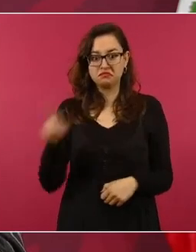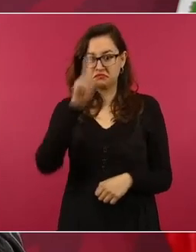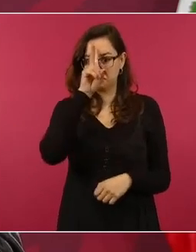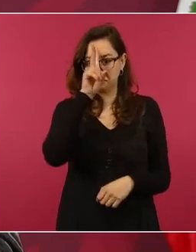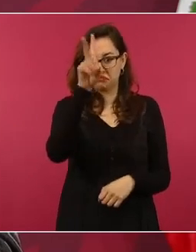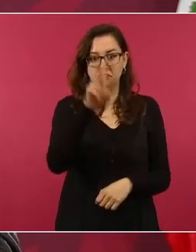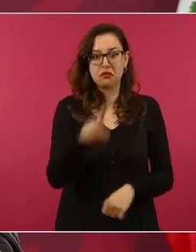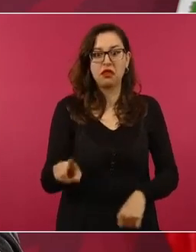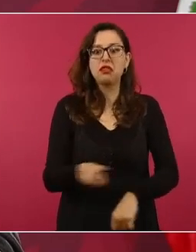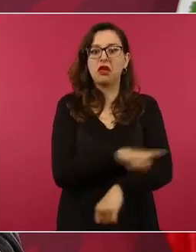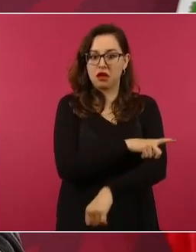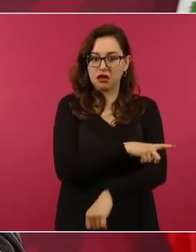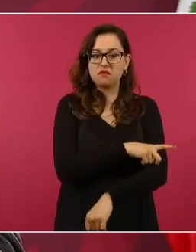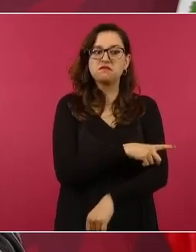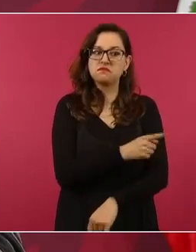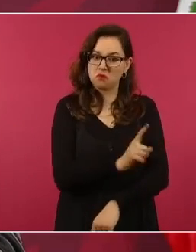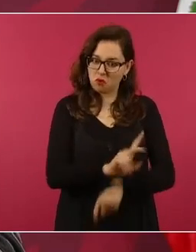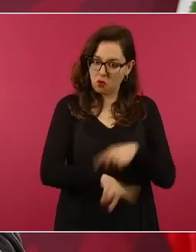mafias, mafias.